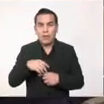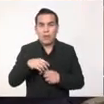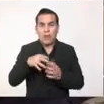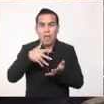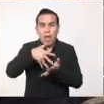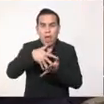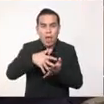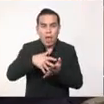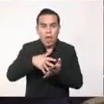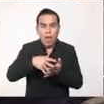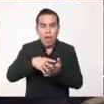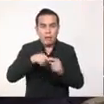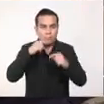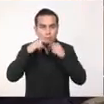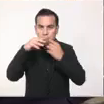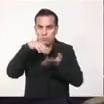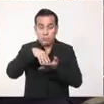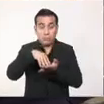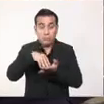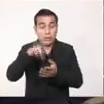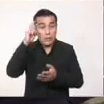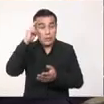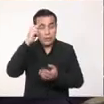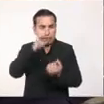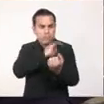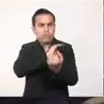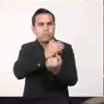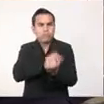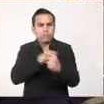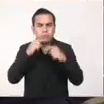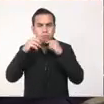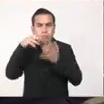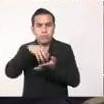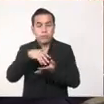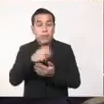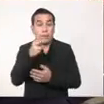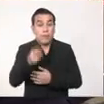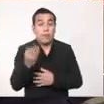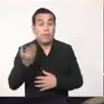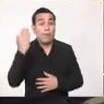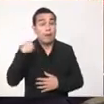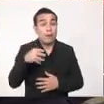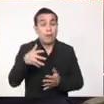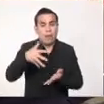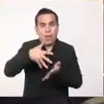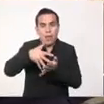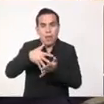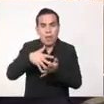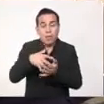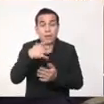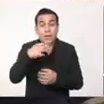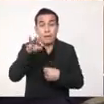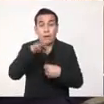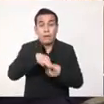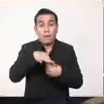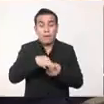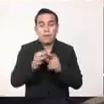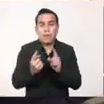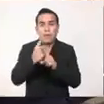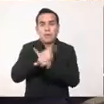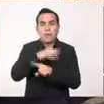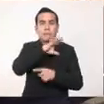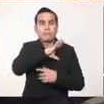es fortalecer la democracia. Erosionarla sería hacer lo mismo de siempre, cuando la gente está votando por un